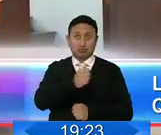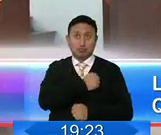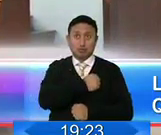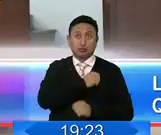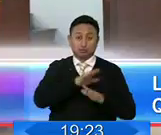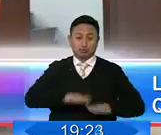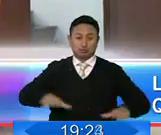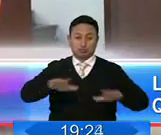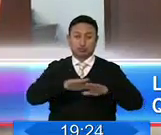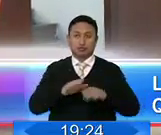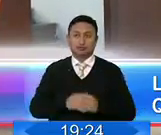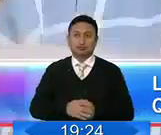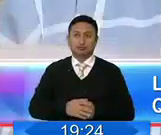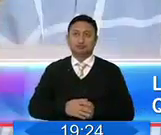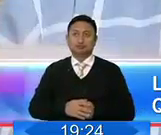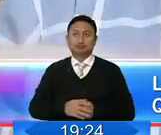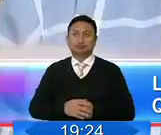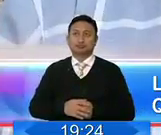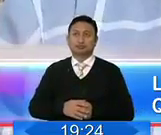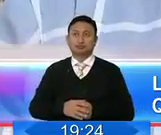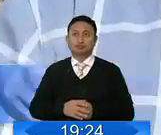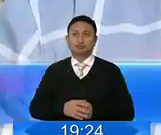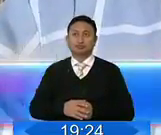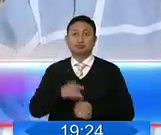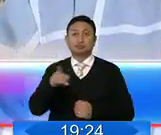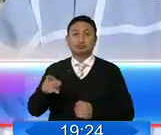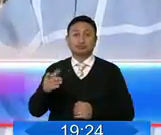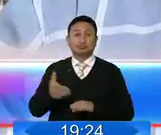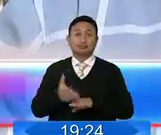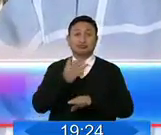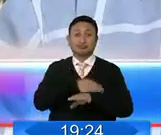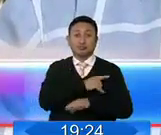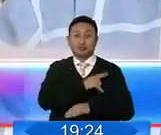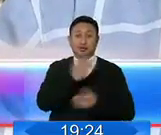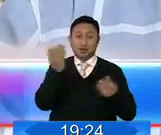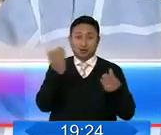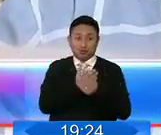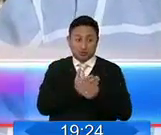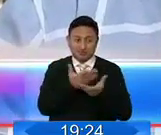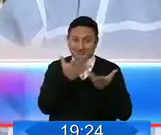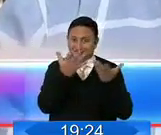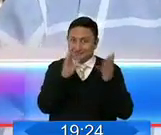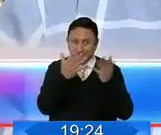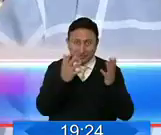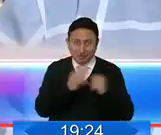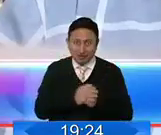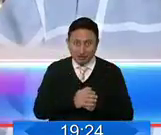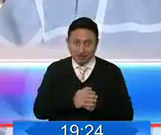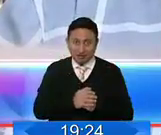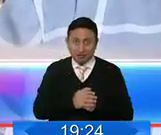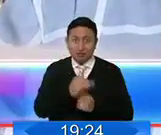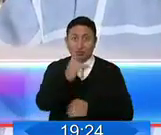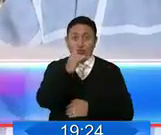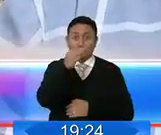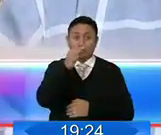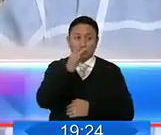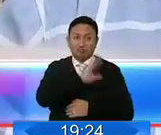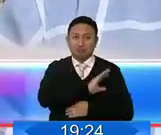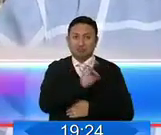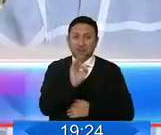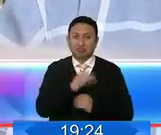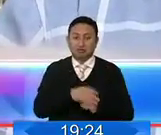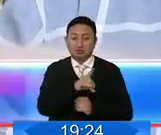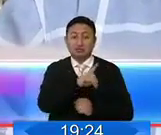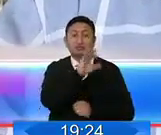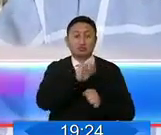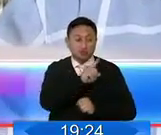propietarios de los terrenos ellos tuvieron no presentaron documentación alguna un solo documento que les